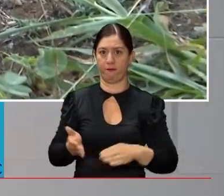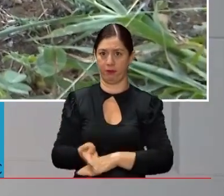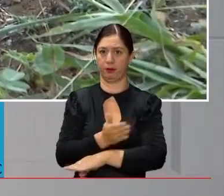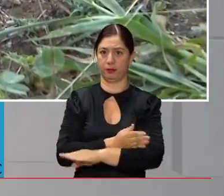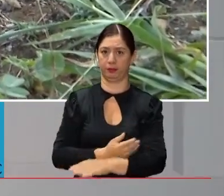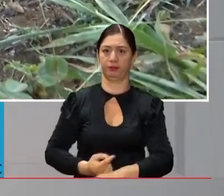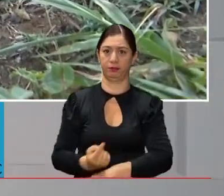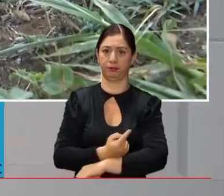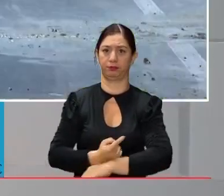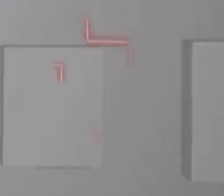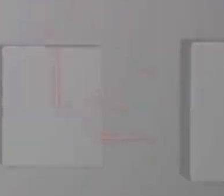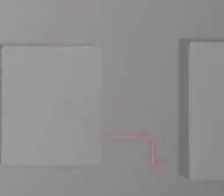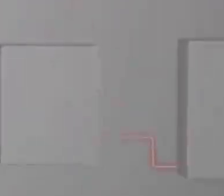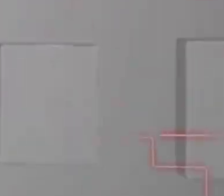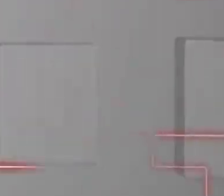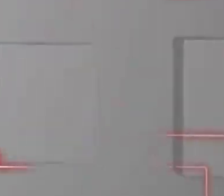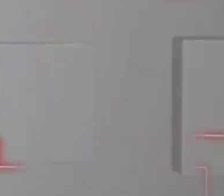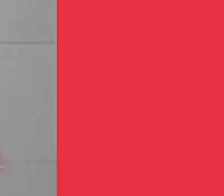vía al mar.